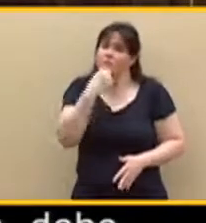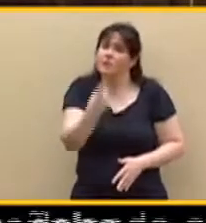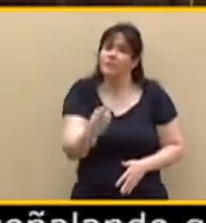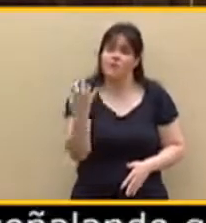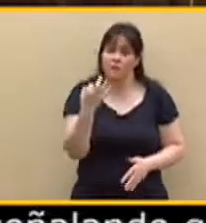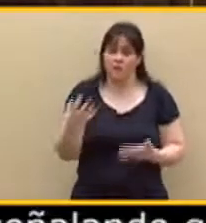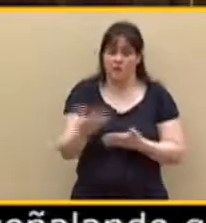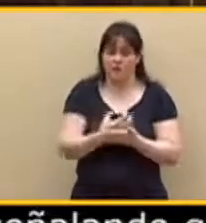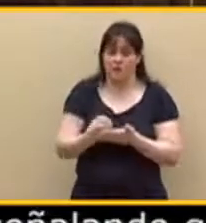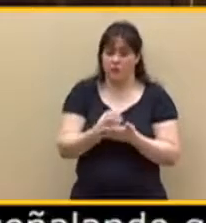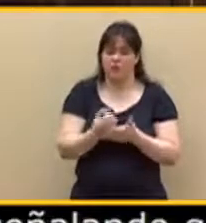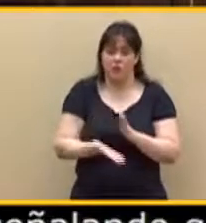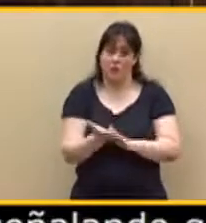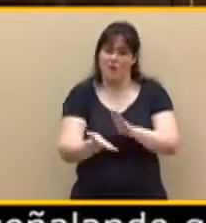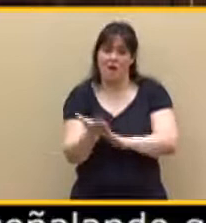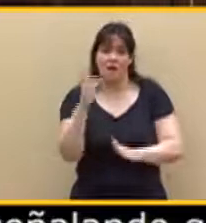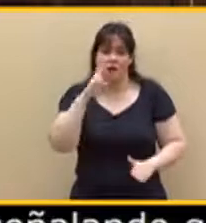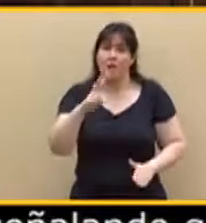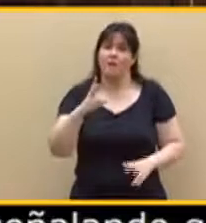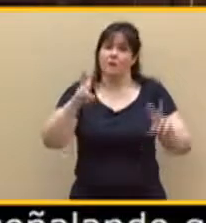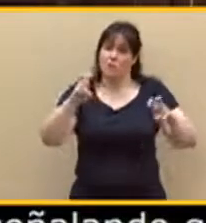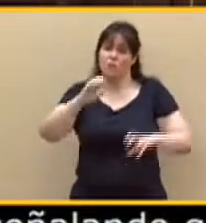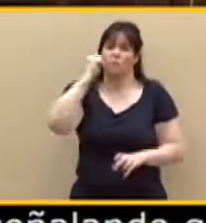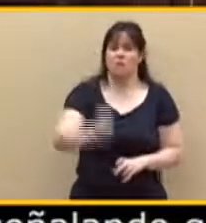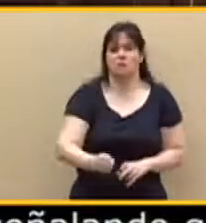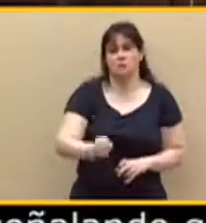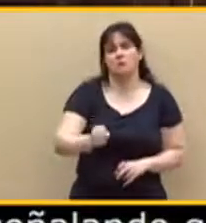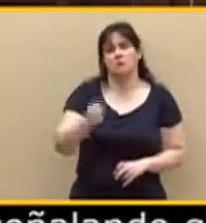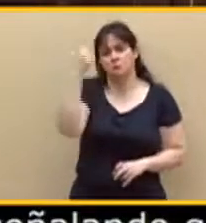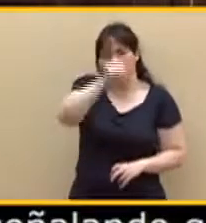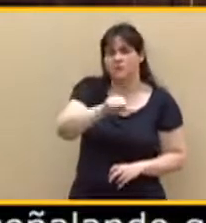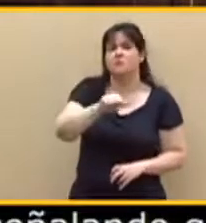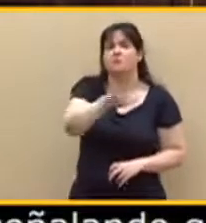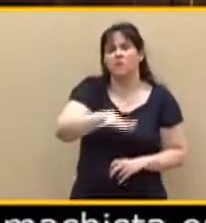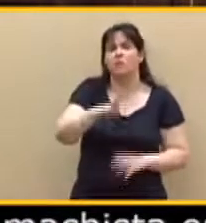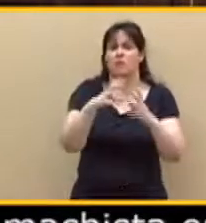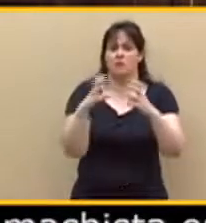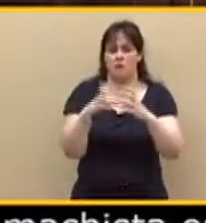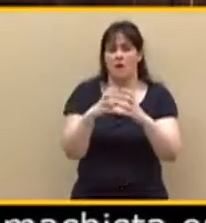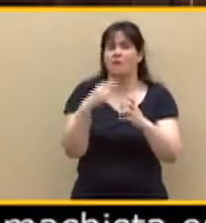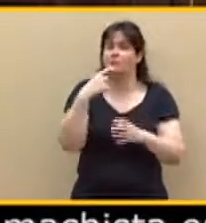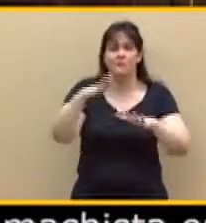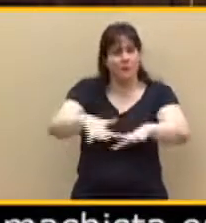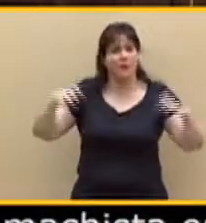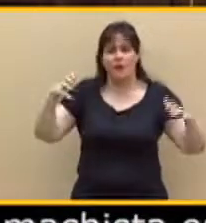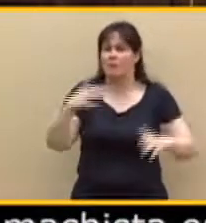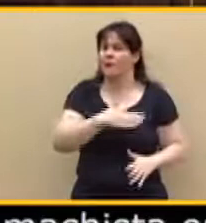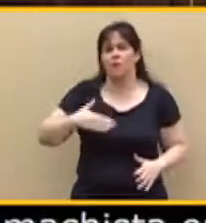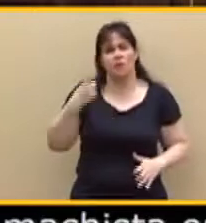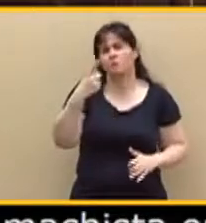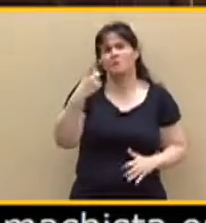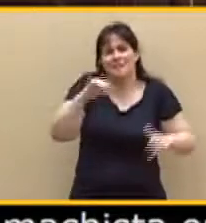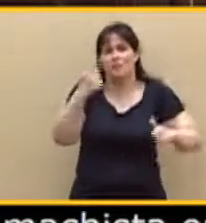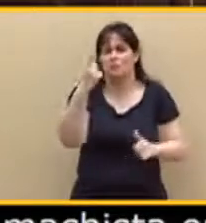nuevo asesinato machista en Granada. Así que, bueno, constatar desde esta Cámara que no queremos ni una menos y que nos queremos vivas,